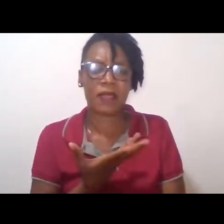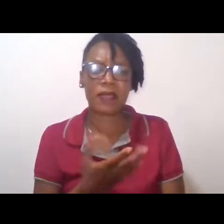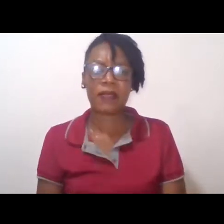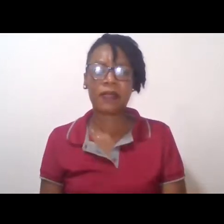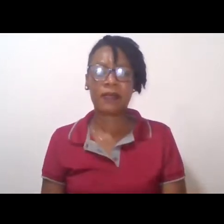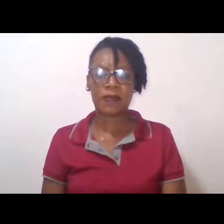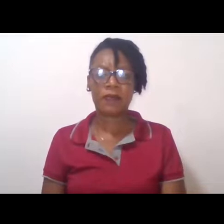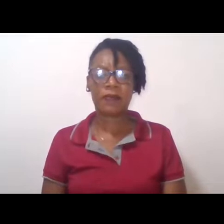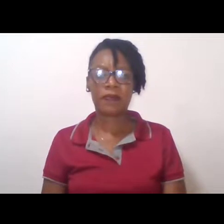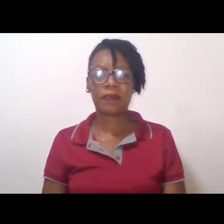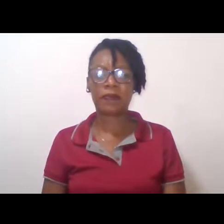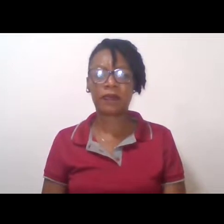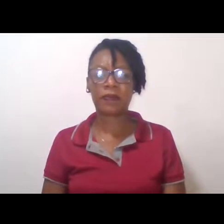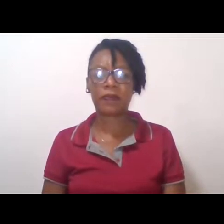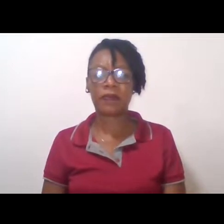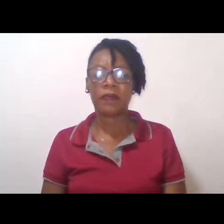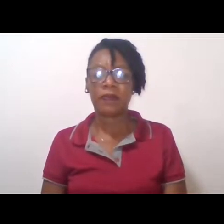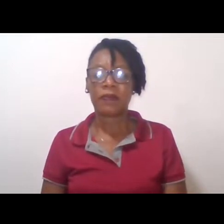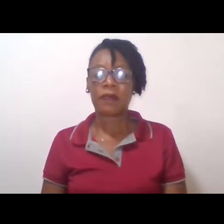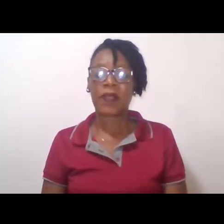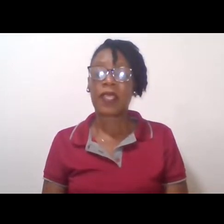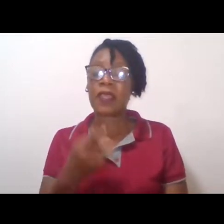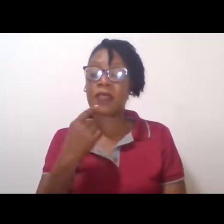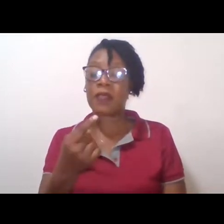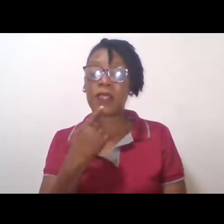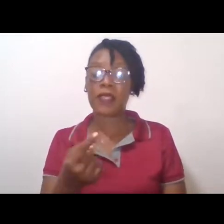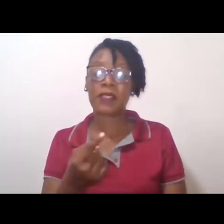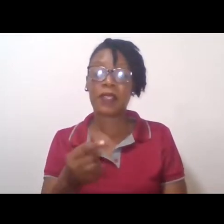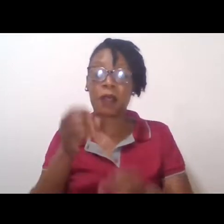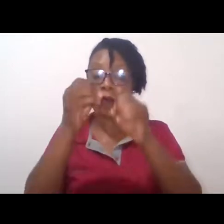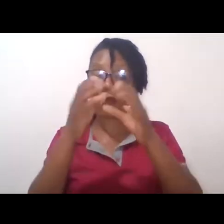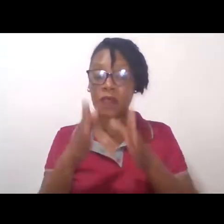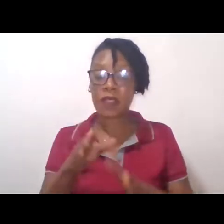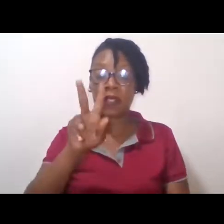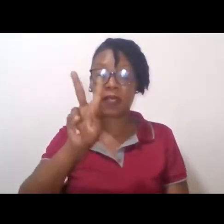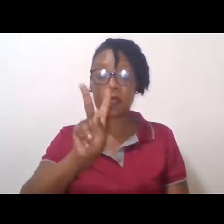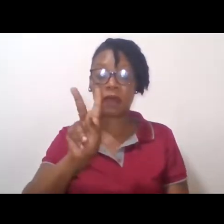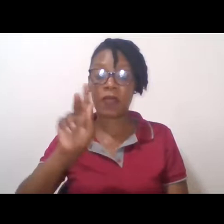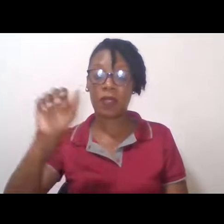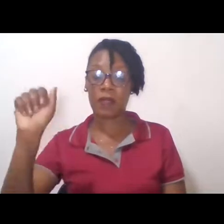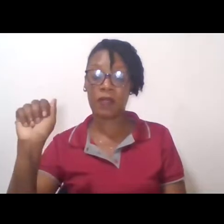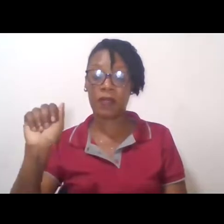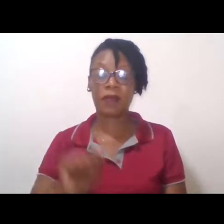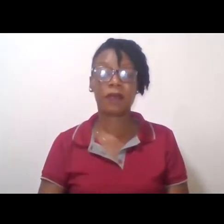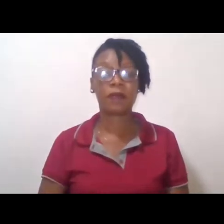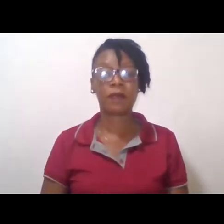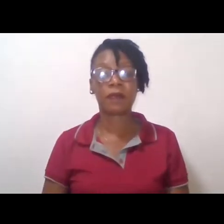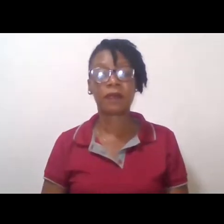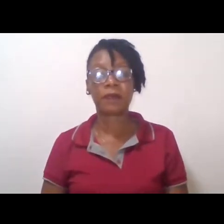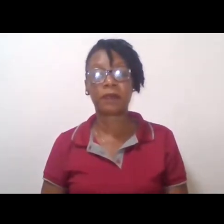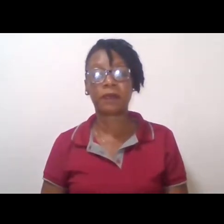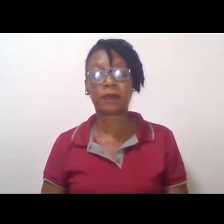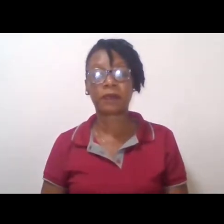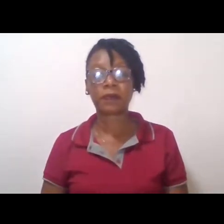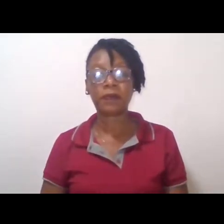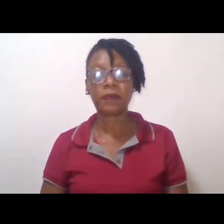de lo que, ¿verdad? Y eso es una inquietud que nos plantea la profesora Kimberly Artavia, me parece. Aquí okay.